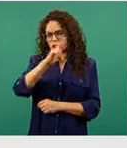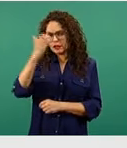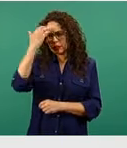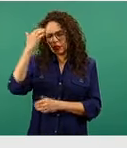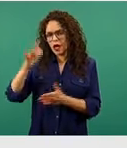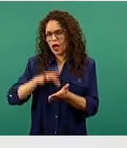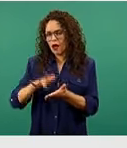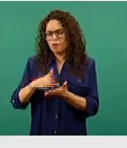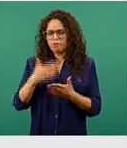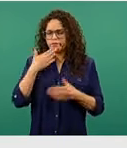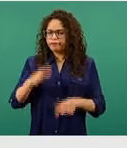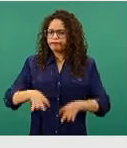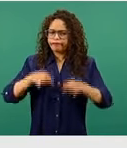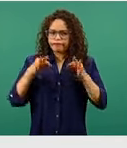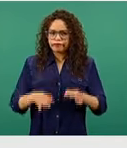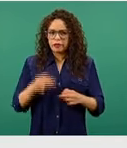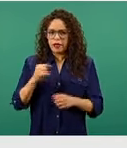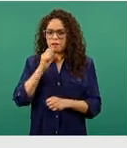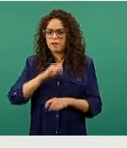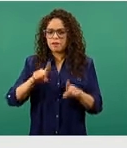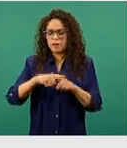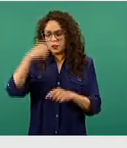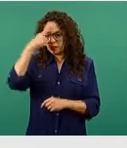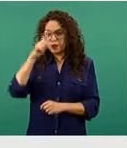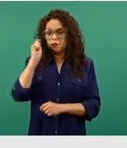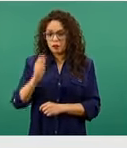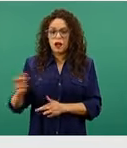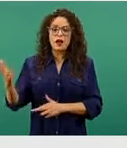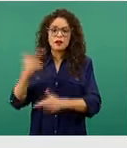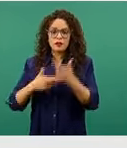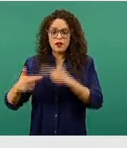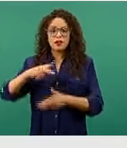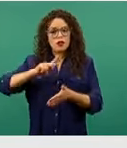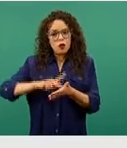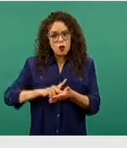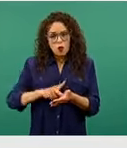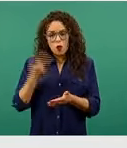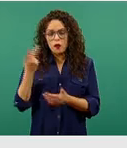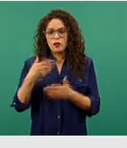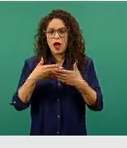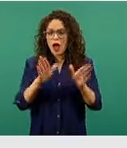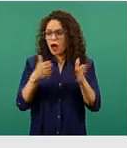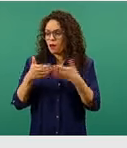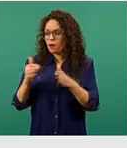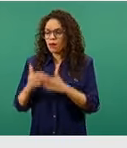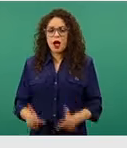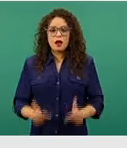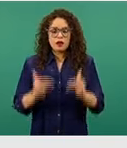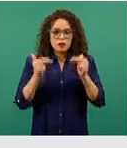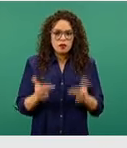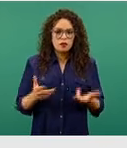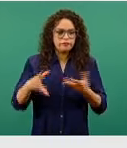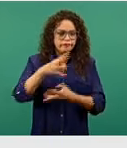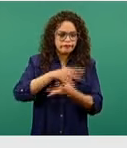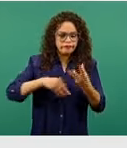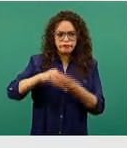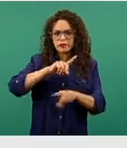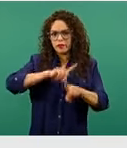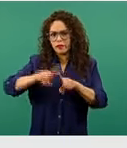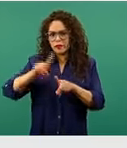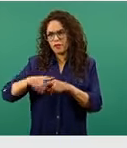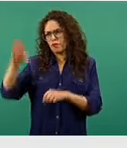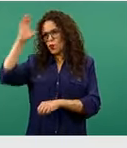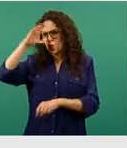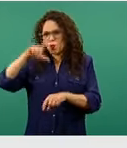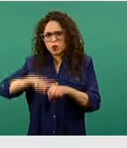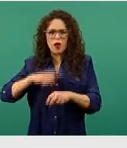desde luego, para reactivar toda la actividad económica y de muchos otros sectores socioeconómicos,